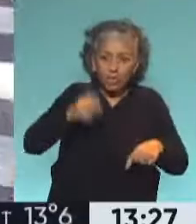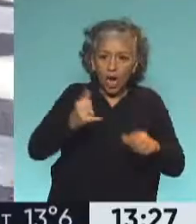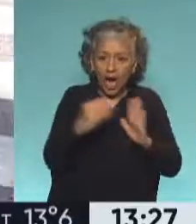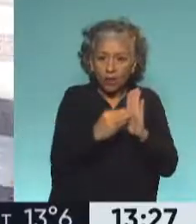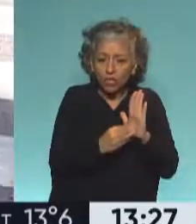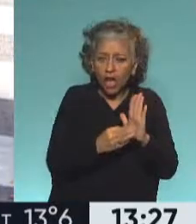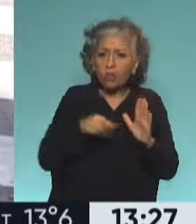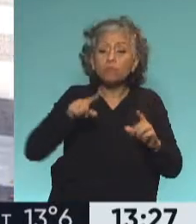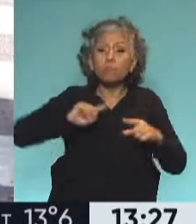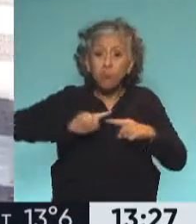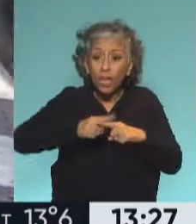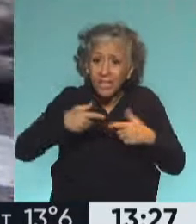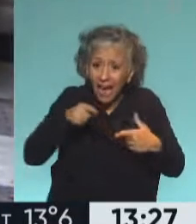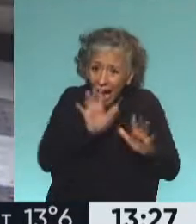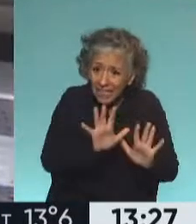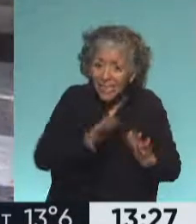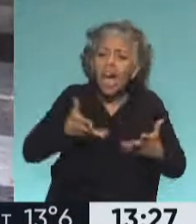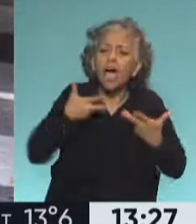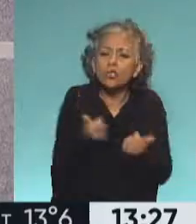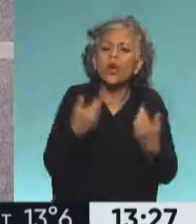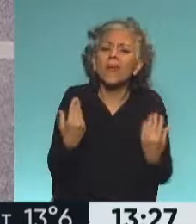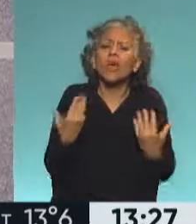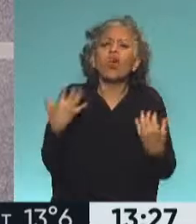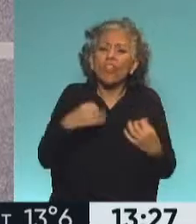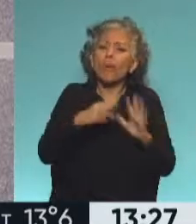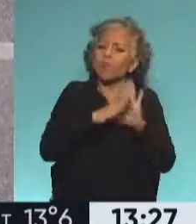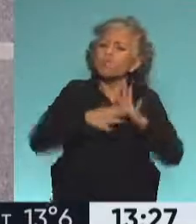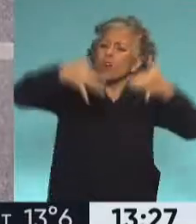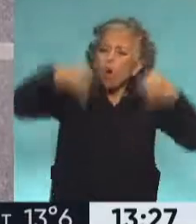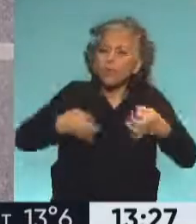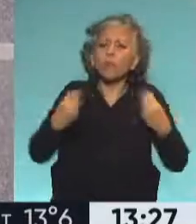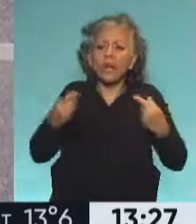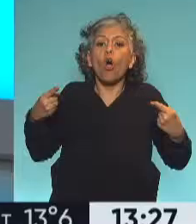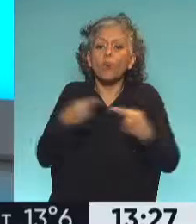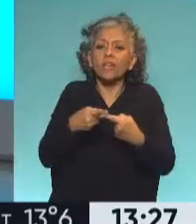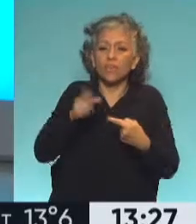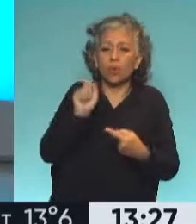de políticas ayudan, pero tienen que ser instrumentadas de manera correcta para que cumplan sus objetivos.